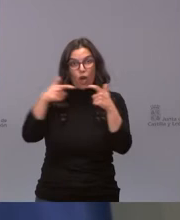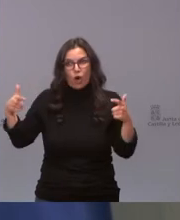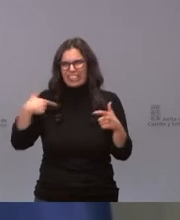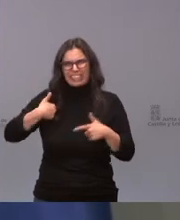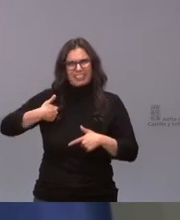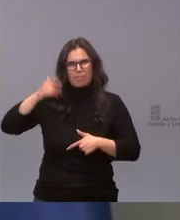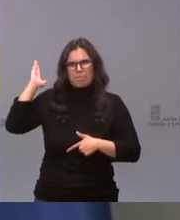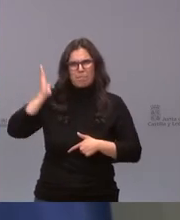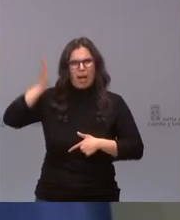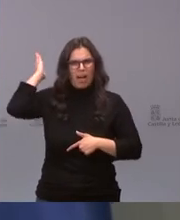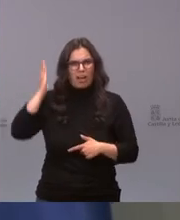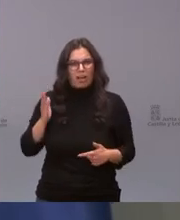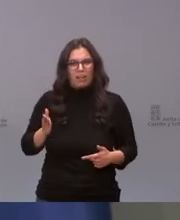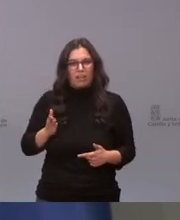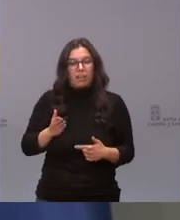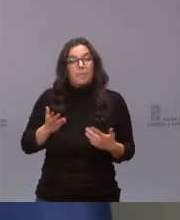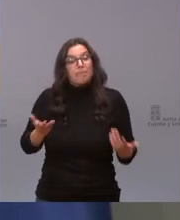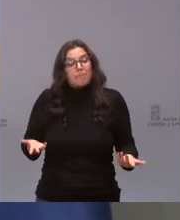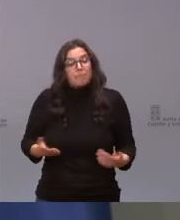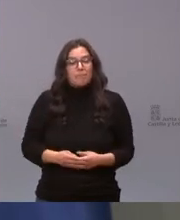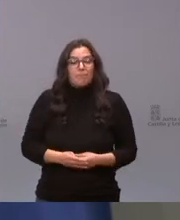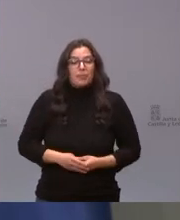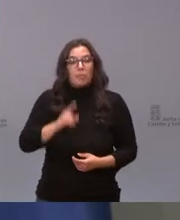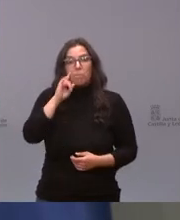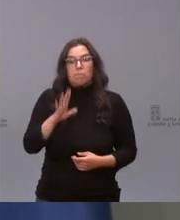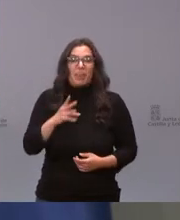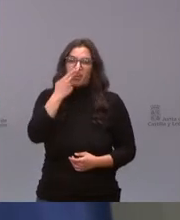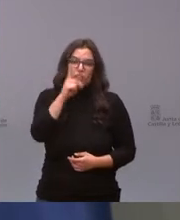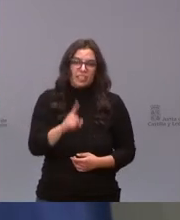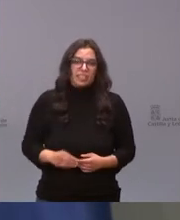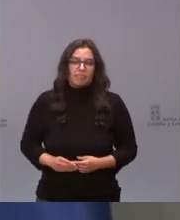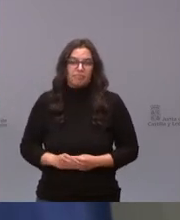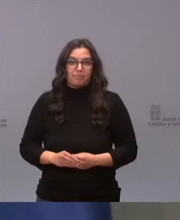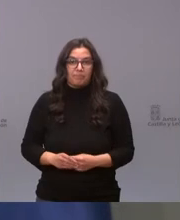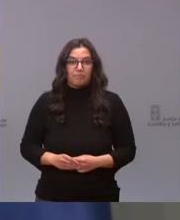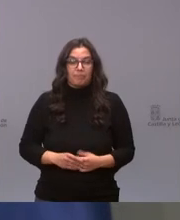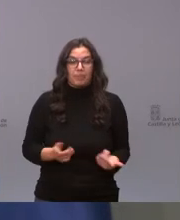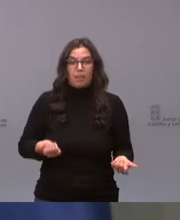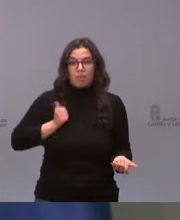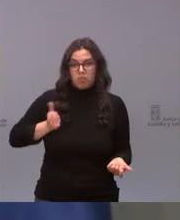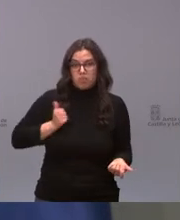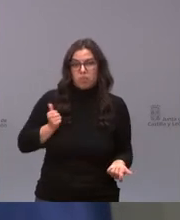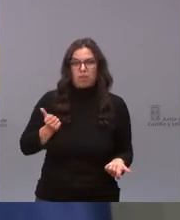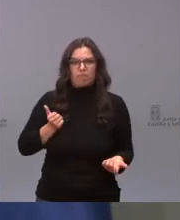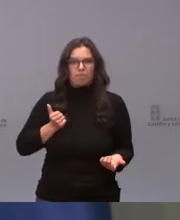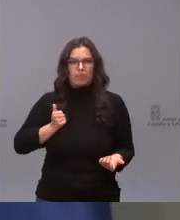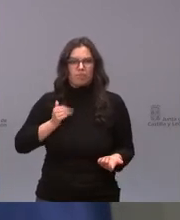brutal. Pero esto parece ser que no interesa. La utilización sectaria,